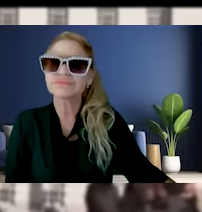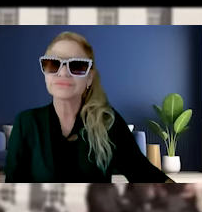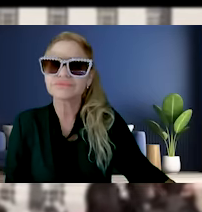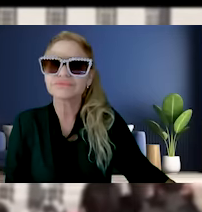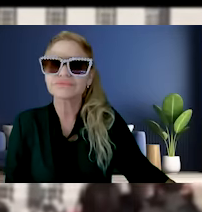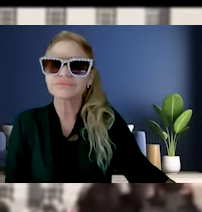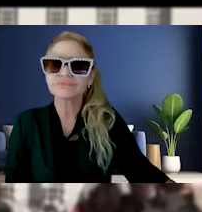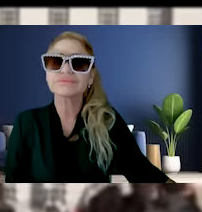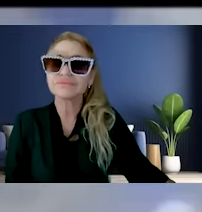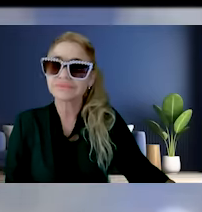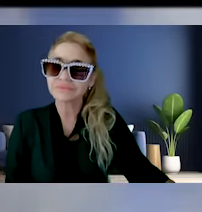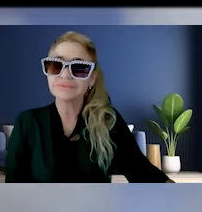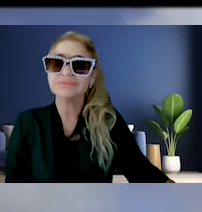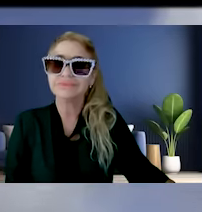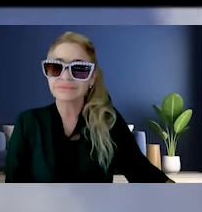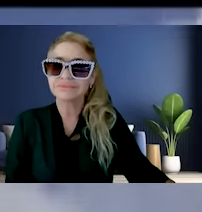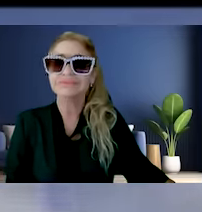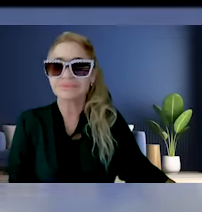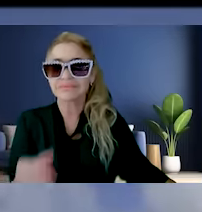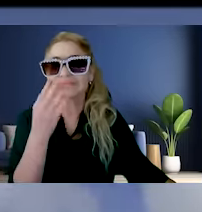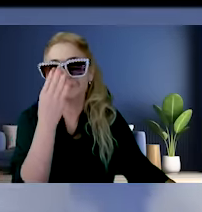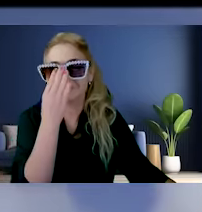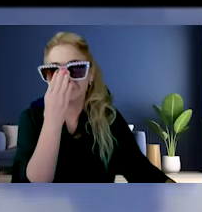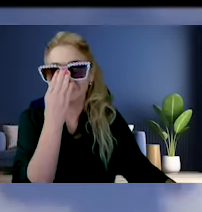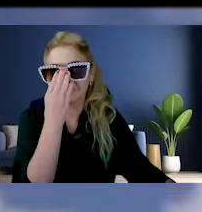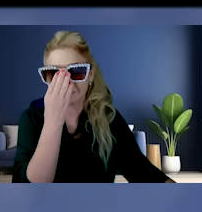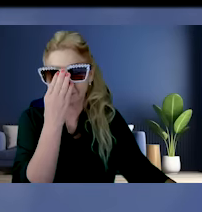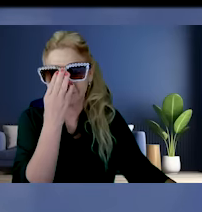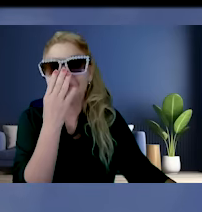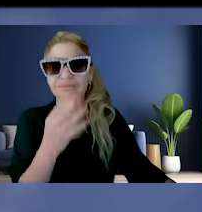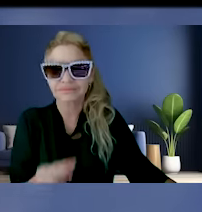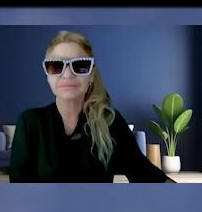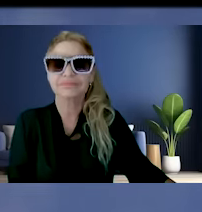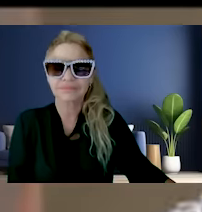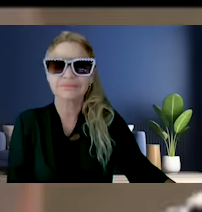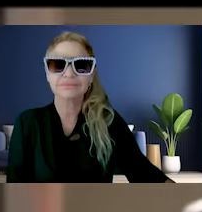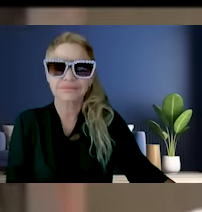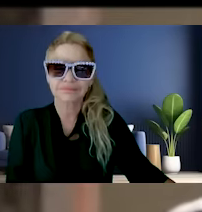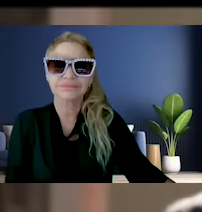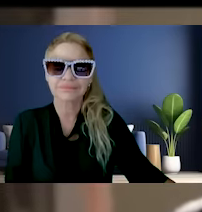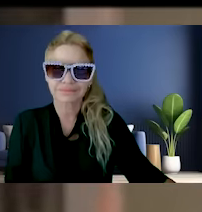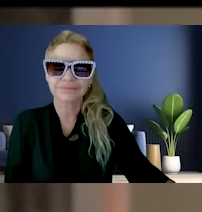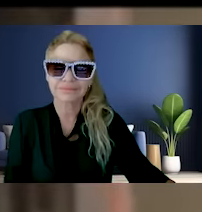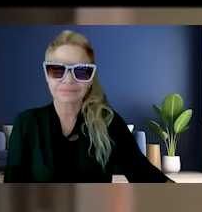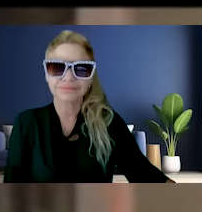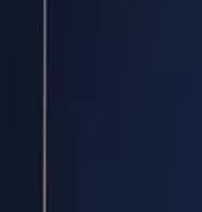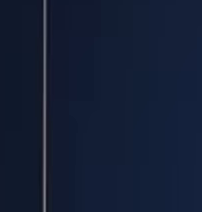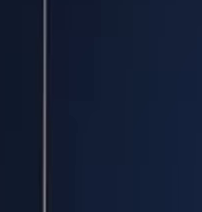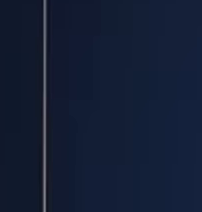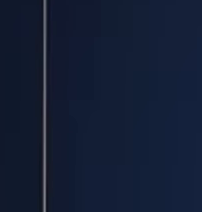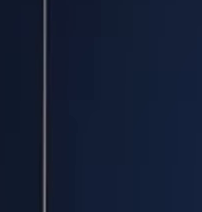uso del reconocimiento facial. Los 43 cuerpos de policía de Inglaterra y Gales tienen libertad para usar esa tecnología sin